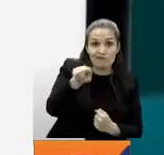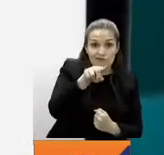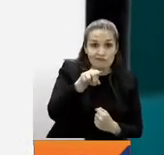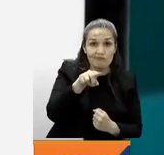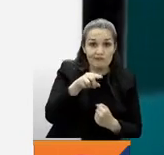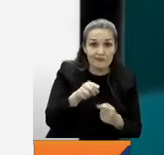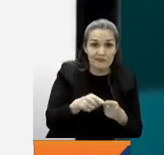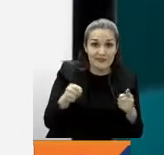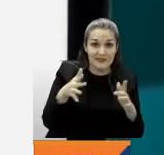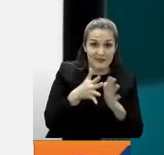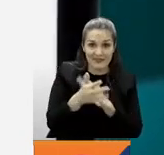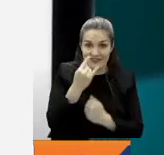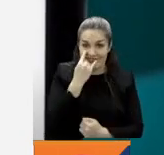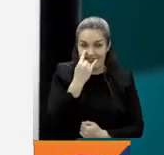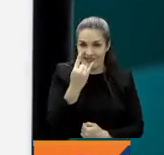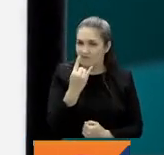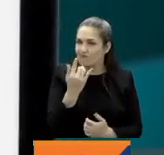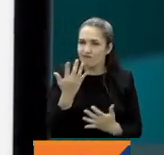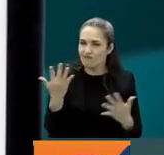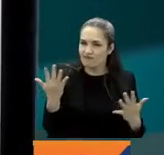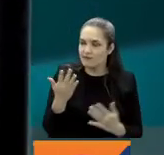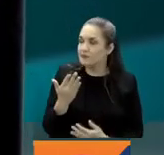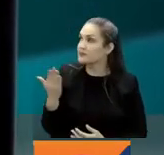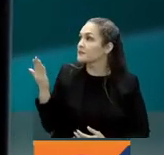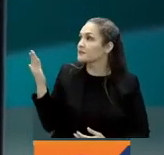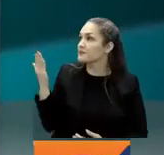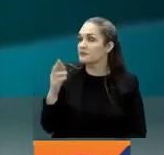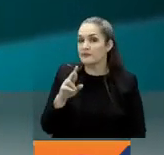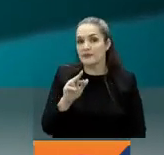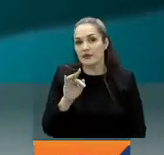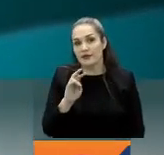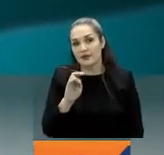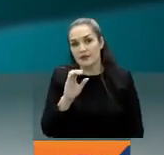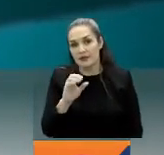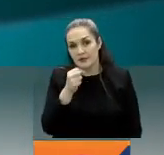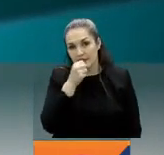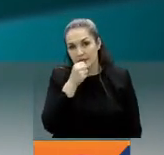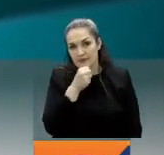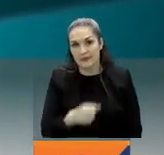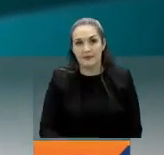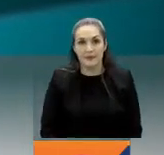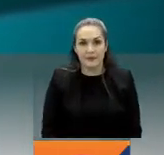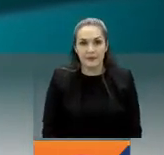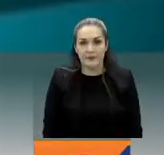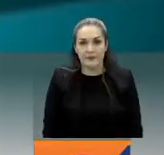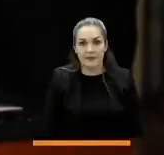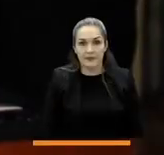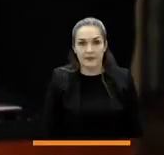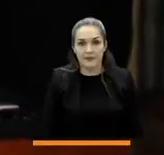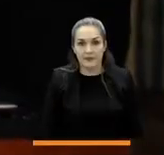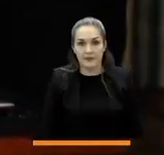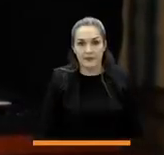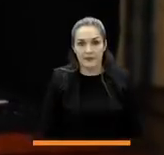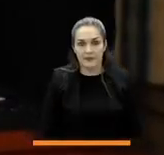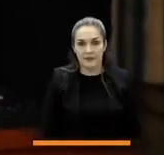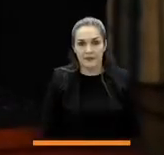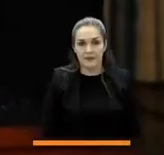informado 24/7, nos puedes seguir en todas las redes sociales como RTVC Noticias.